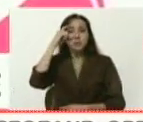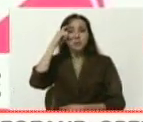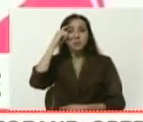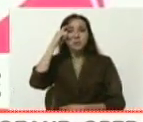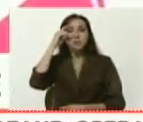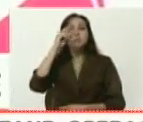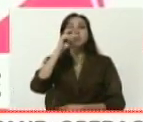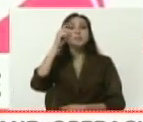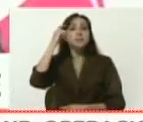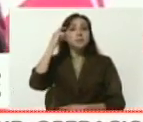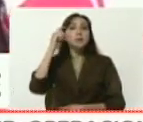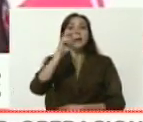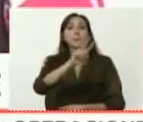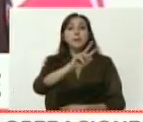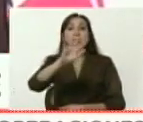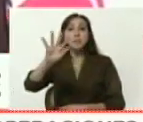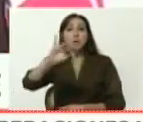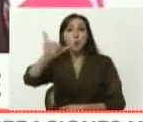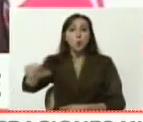25 de julio